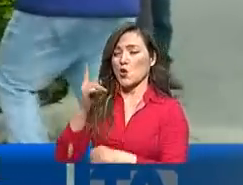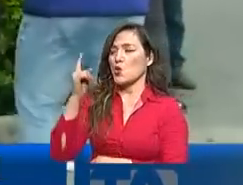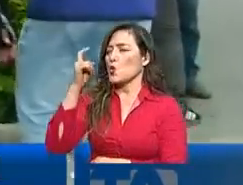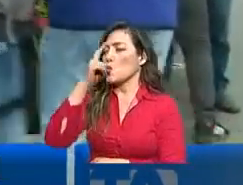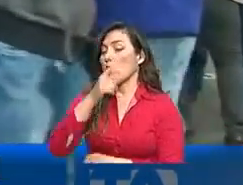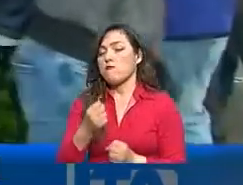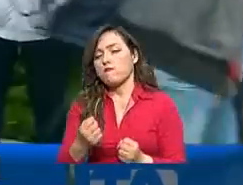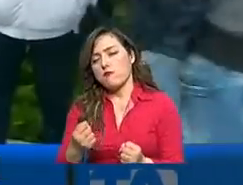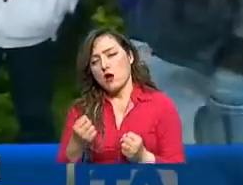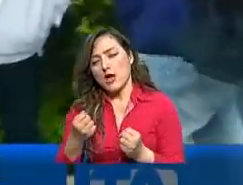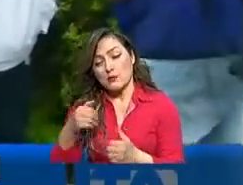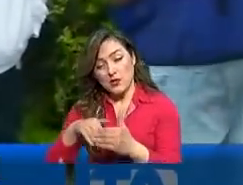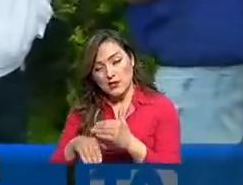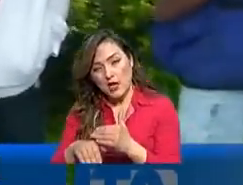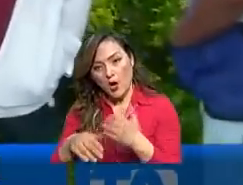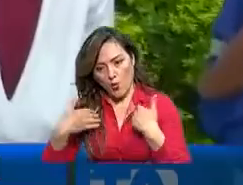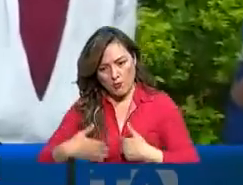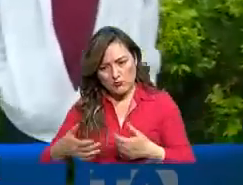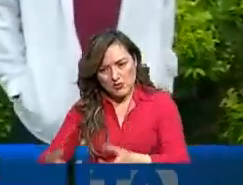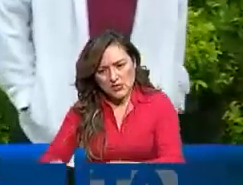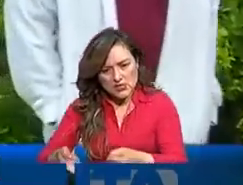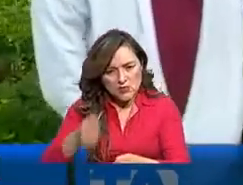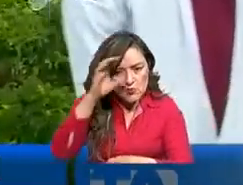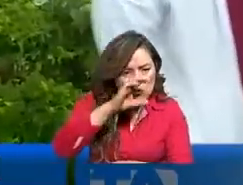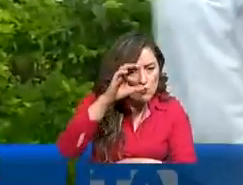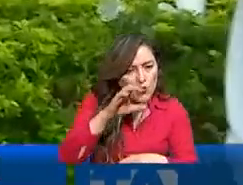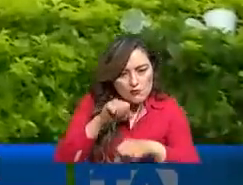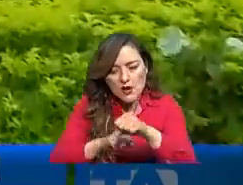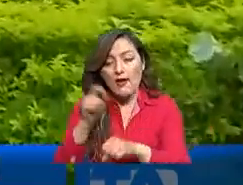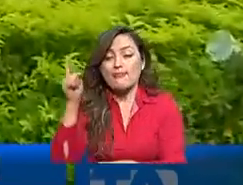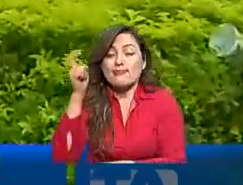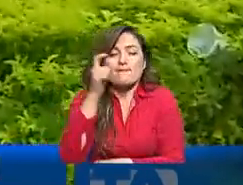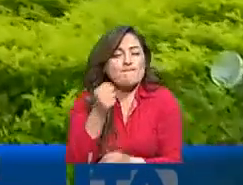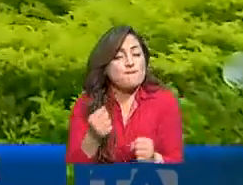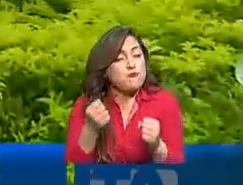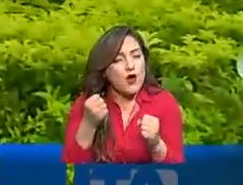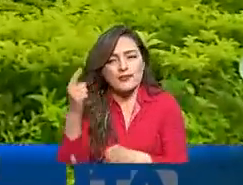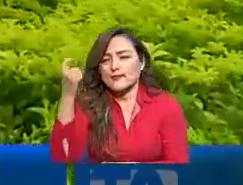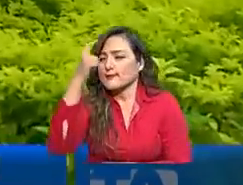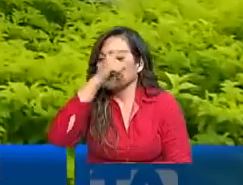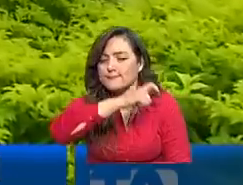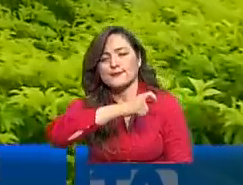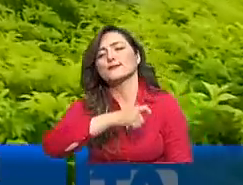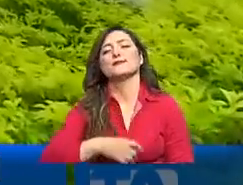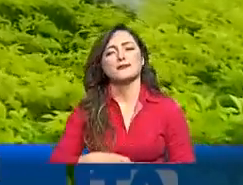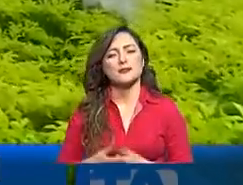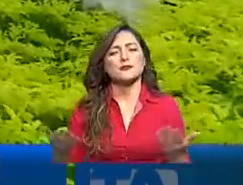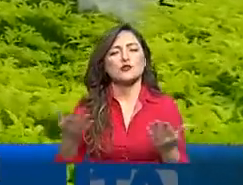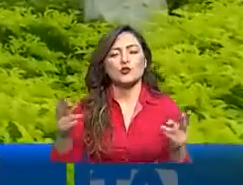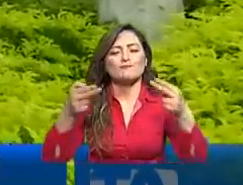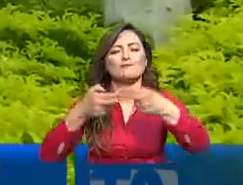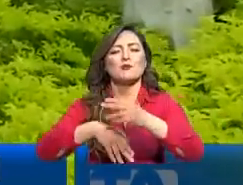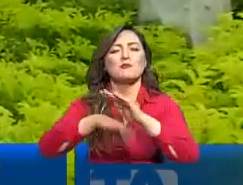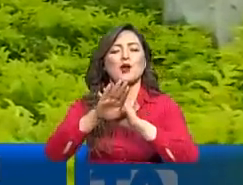este centro carcelario para poder retirar y encontrar los cadáveres que han estado dentro en algunos pabellones. La mayoría fueron encontrados en el